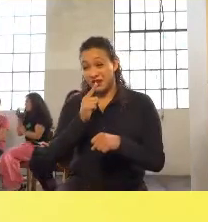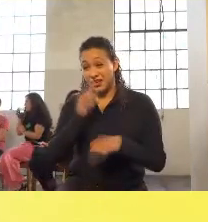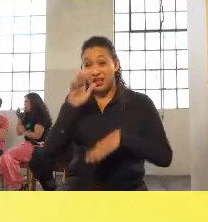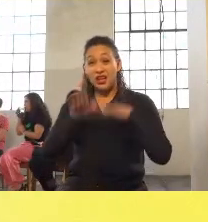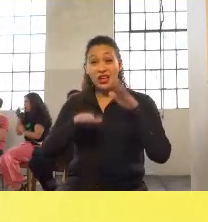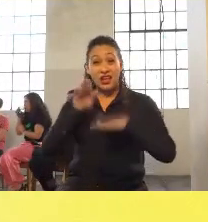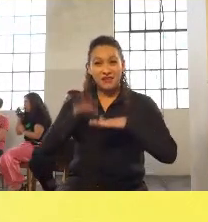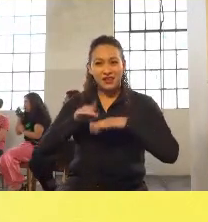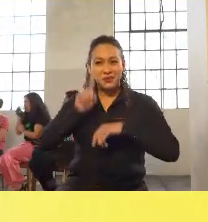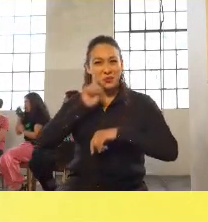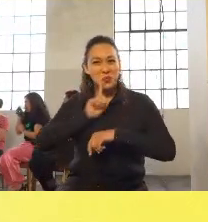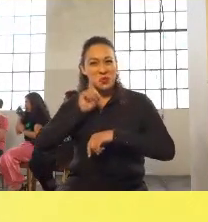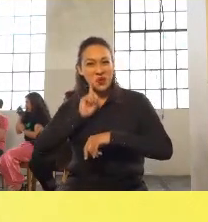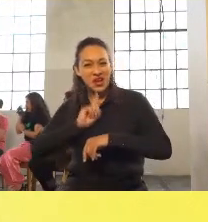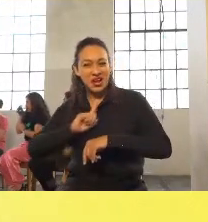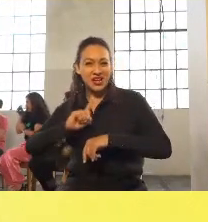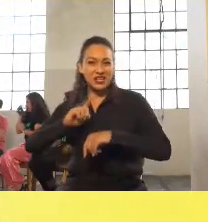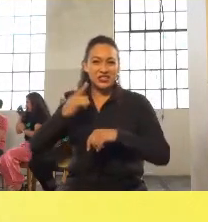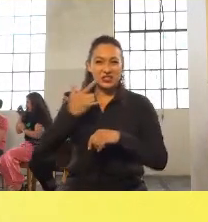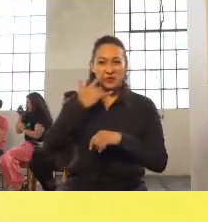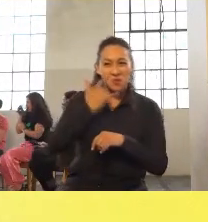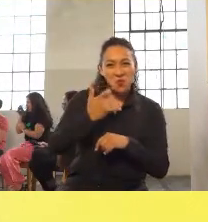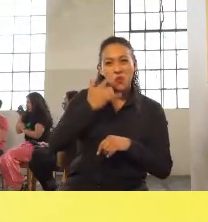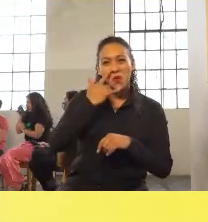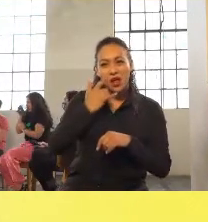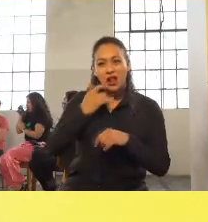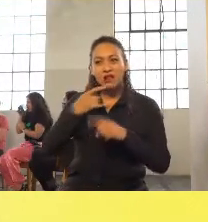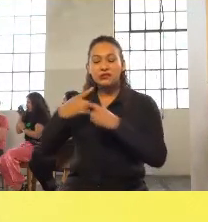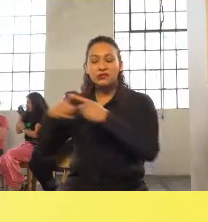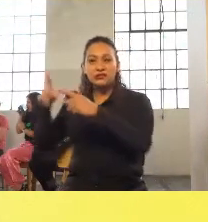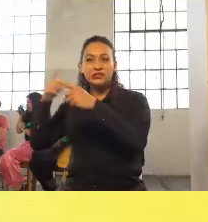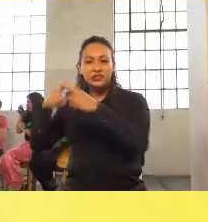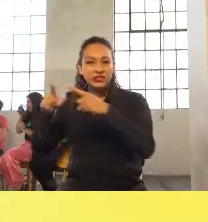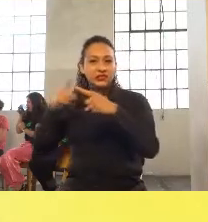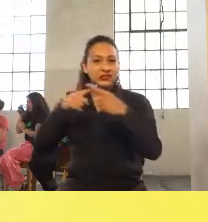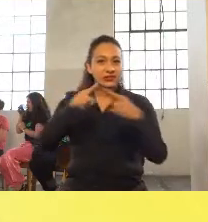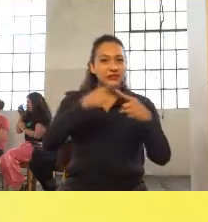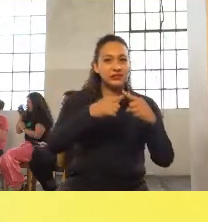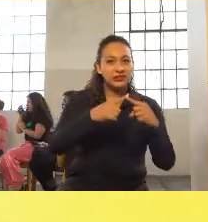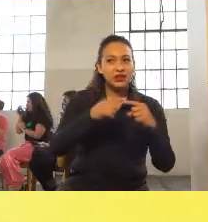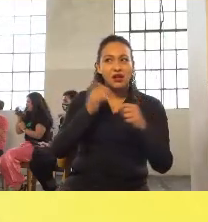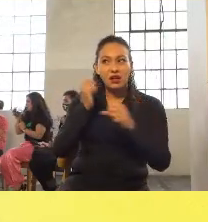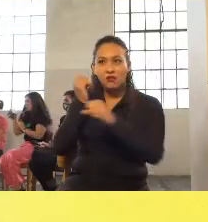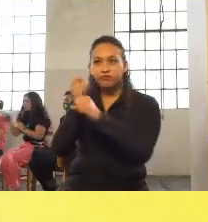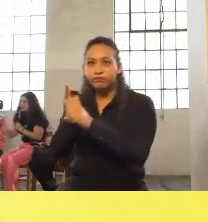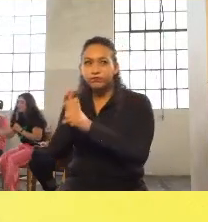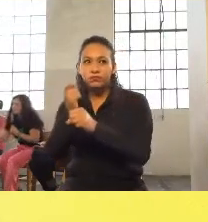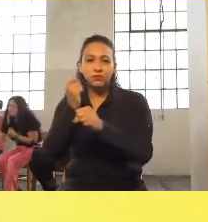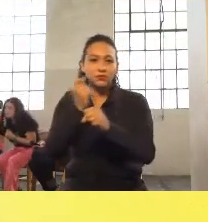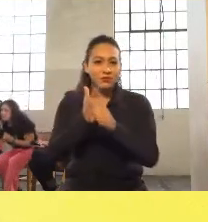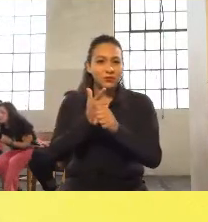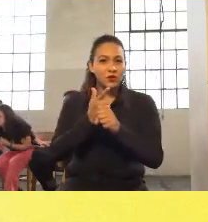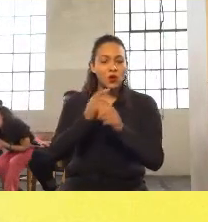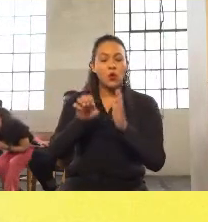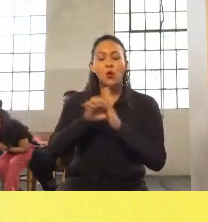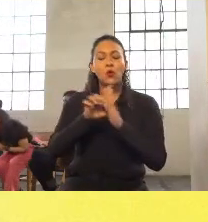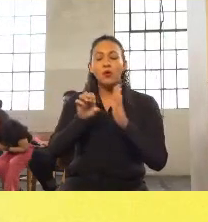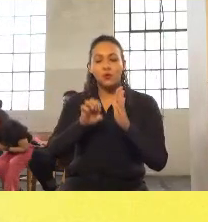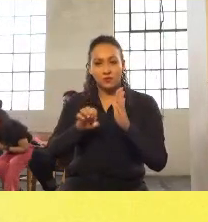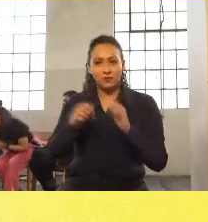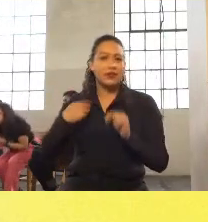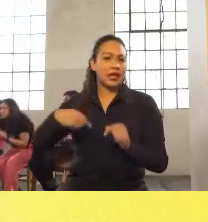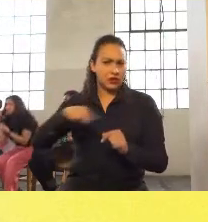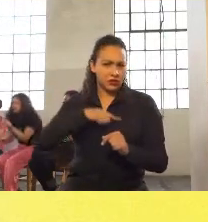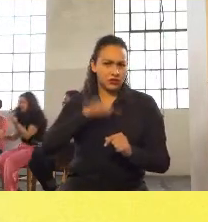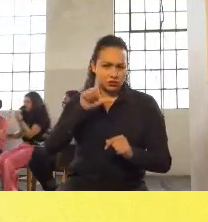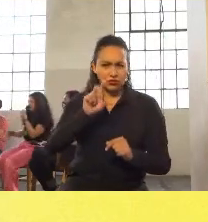feminismos se están moviendo muchas cosas. Entonces, creo que también vale la pena, pues eso, poner eso sobre la mesa. Nosotras como luchadoras sabemos